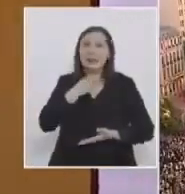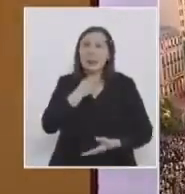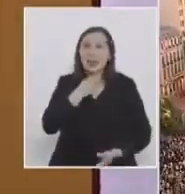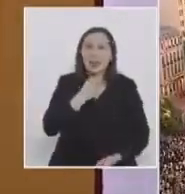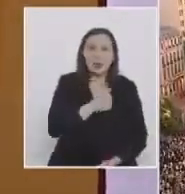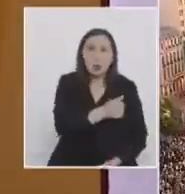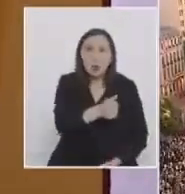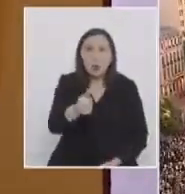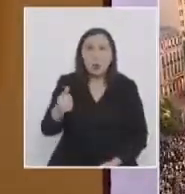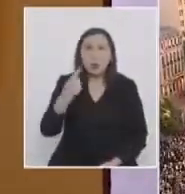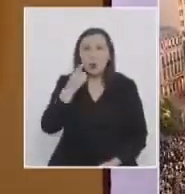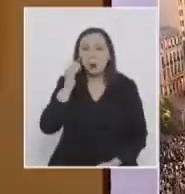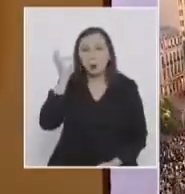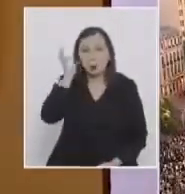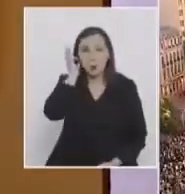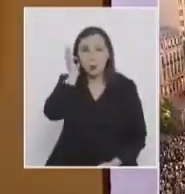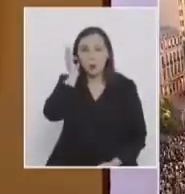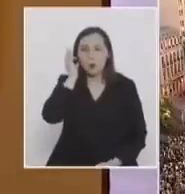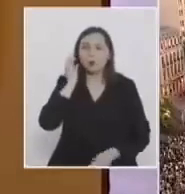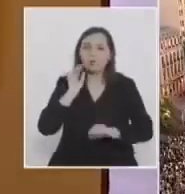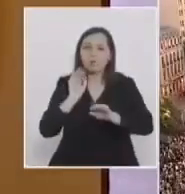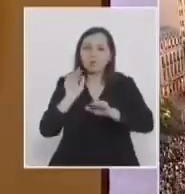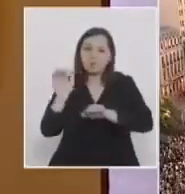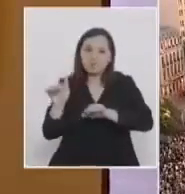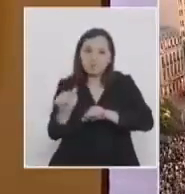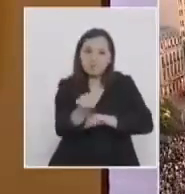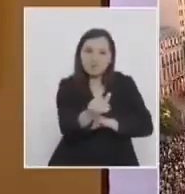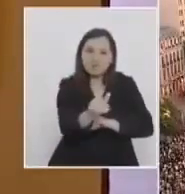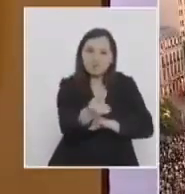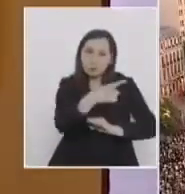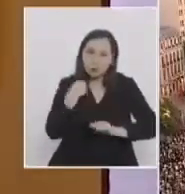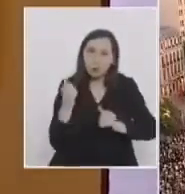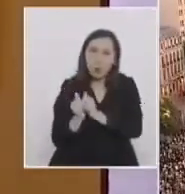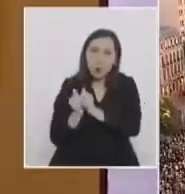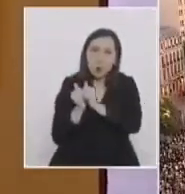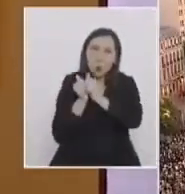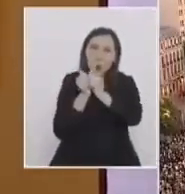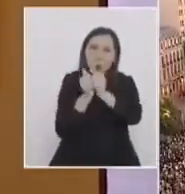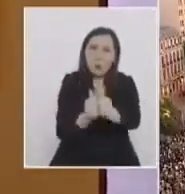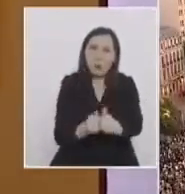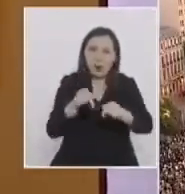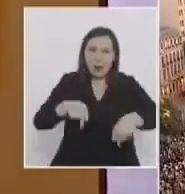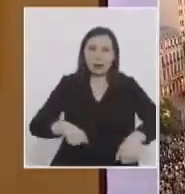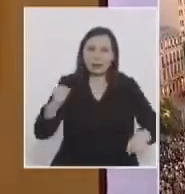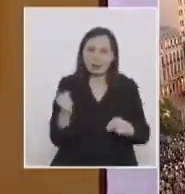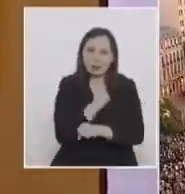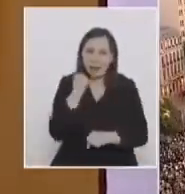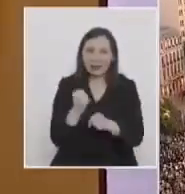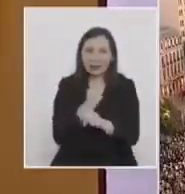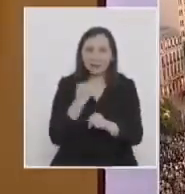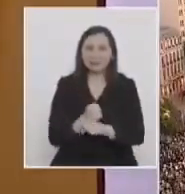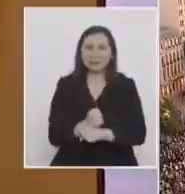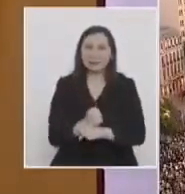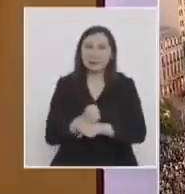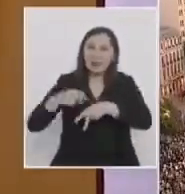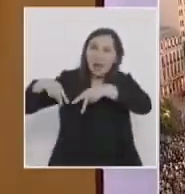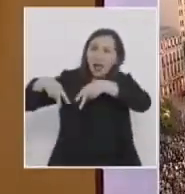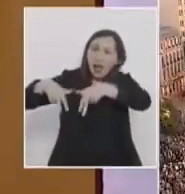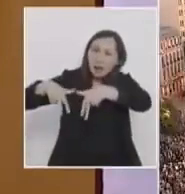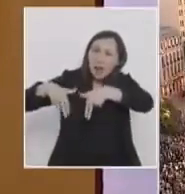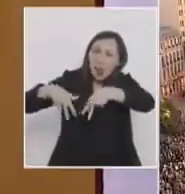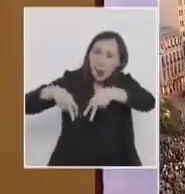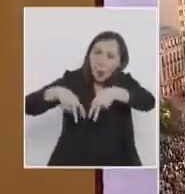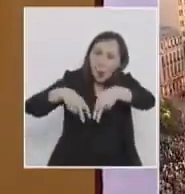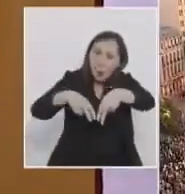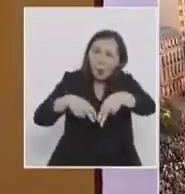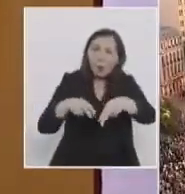todas y a todos un llamado, que nos acompañemos en esta tarea. Caminemos juntos la